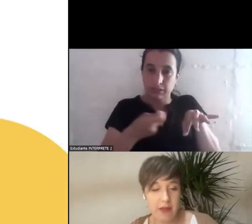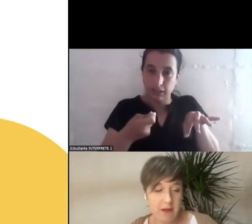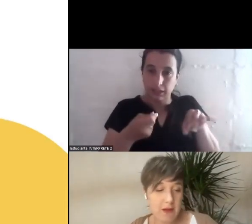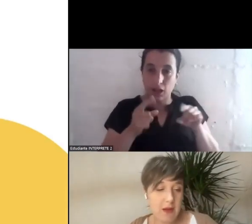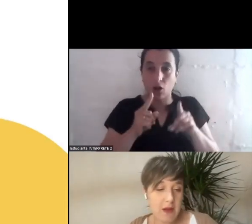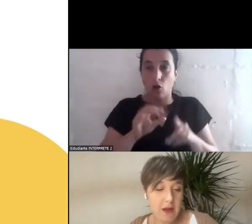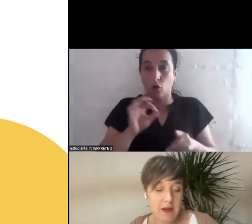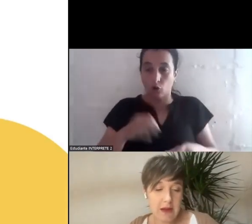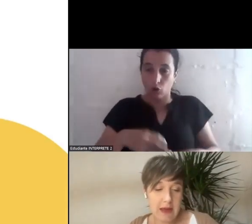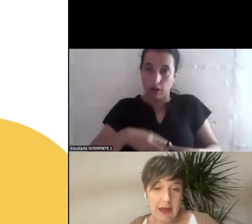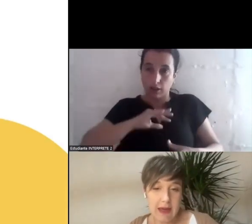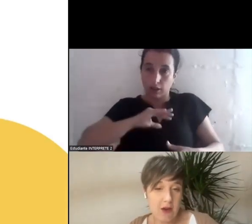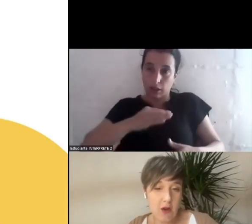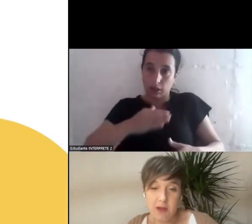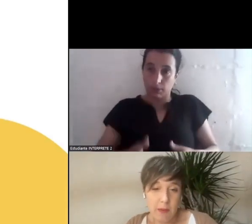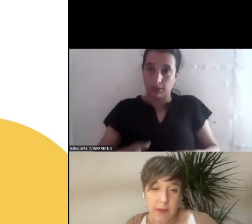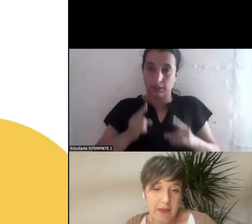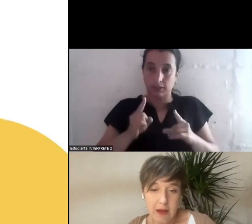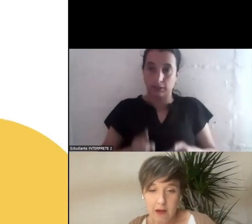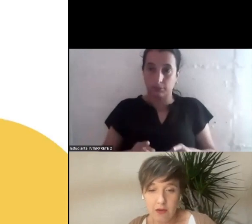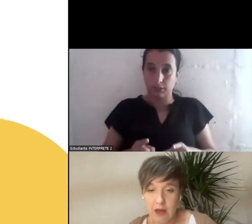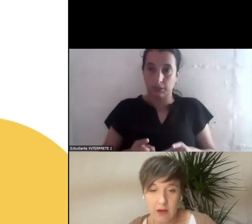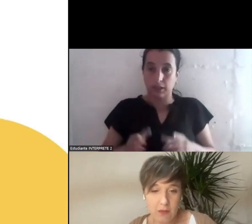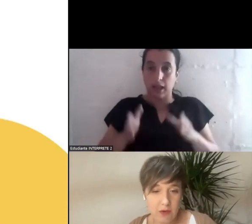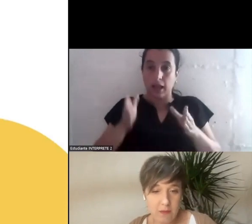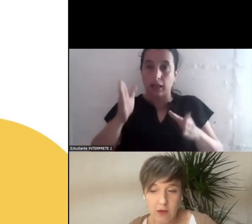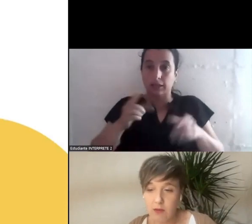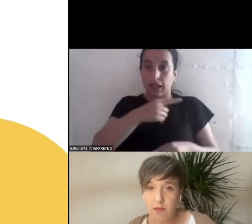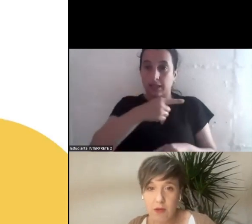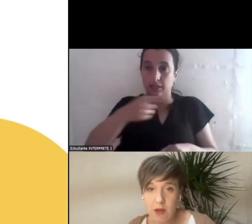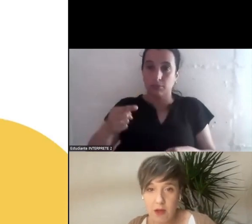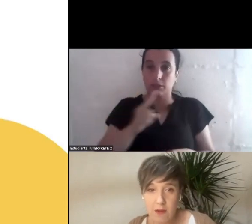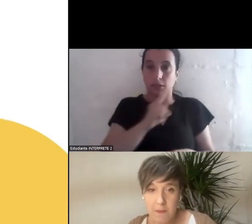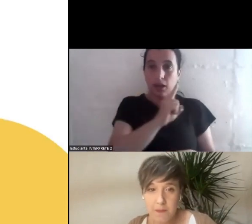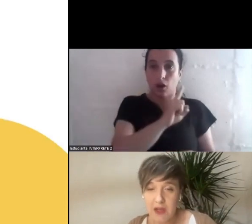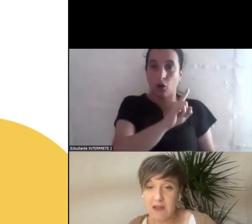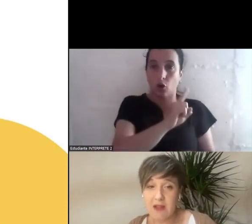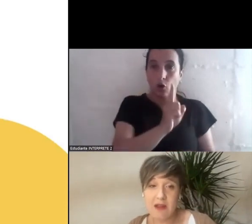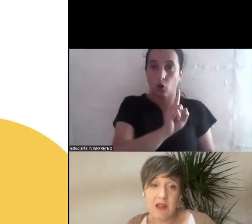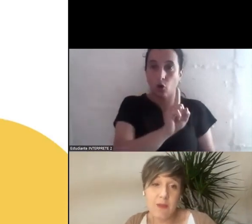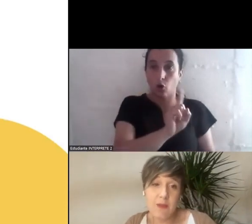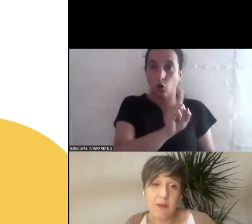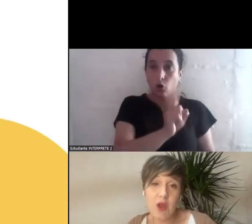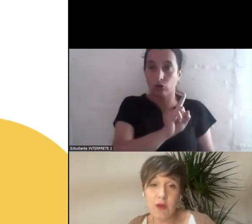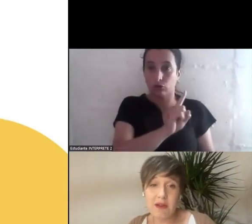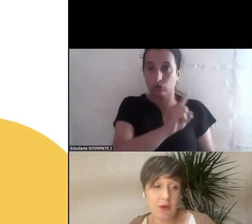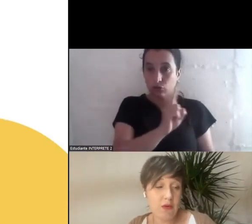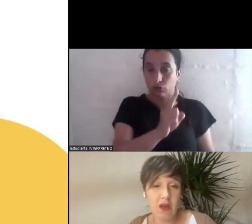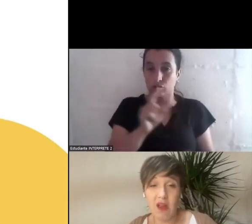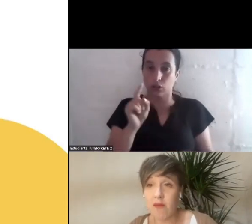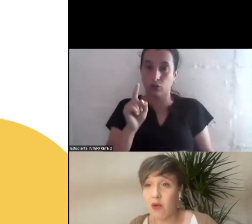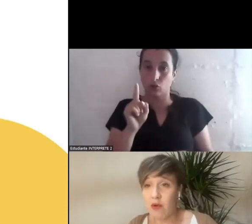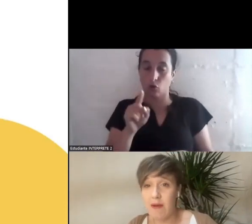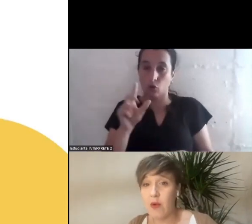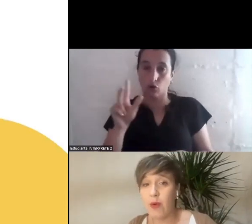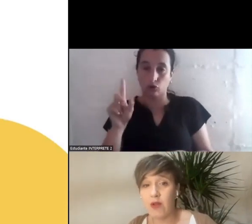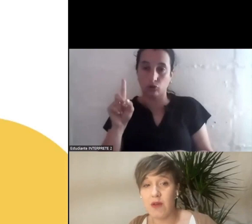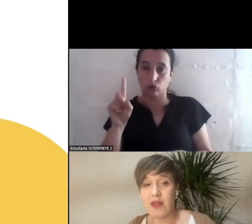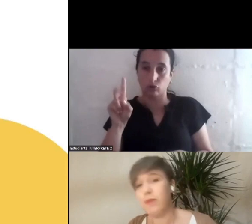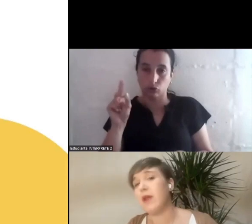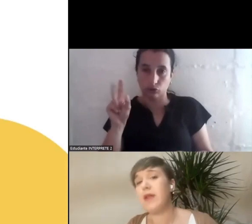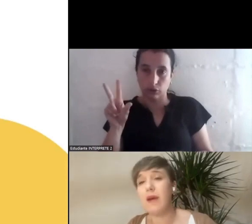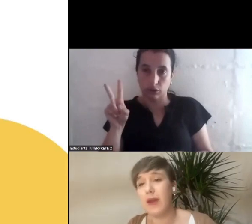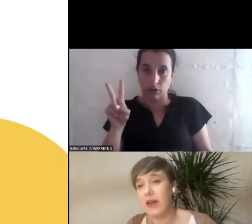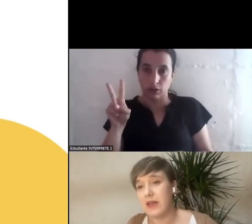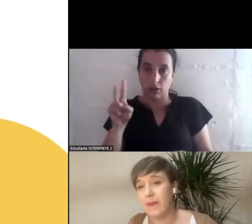y la 11. Lo mismo para hacer el contagio cromosómico. Este tipo de pruebas, bueno, yo creo que hablar un poquito de